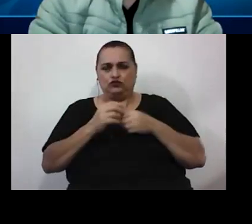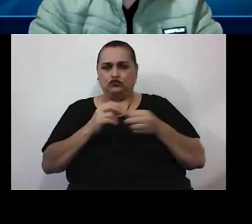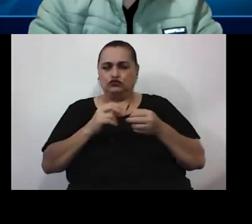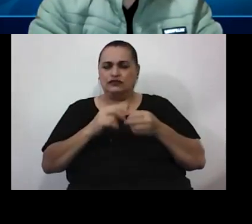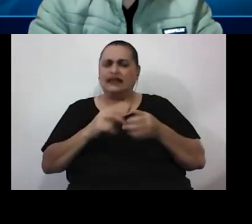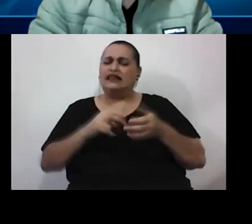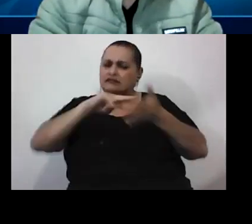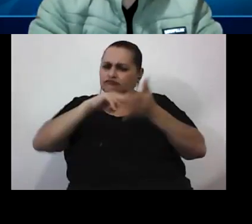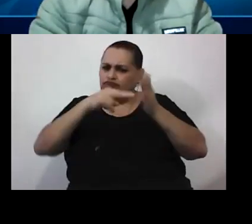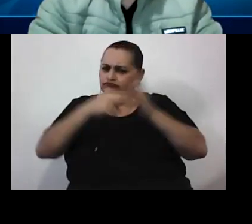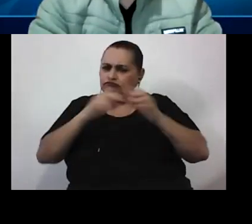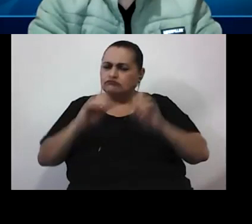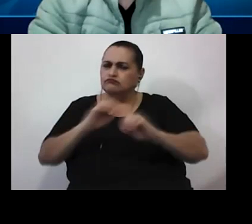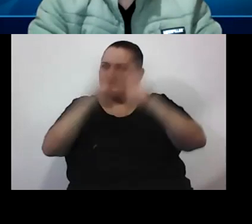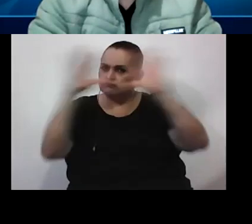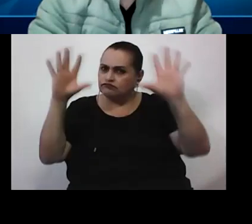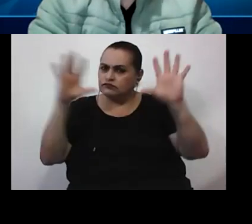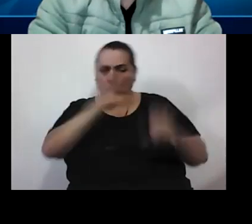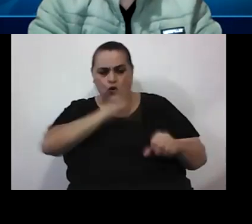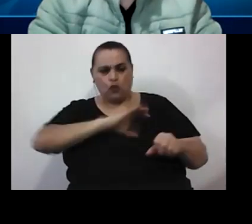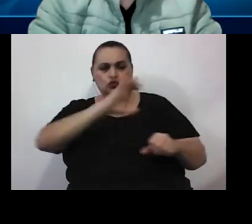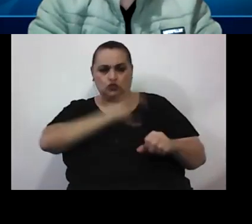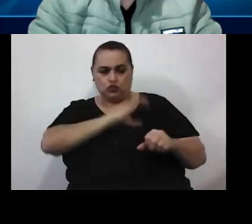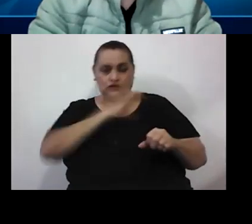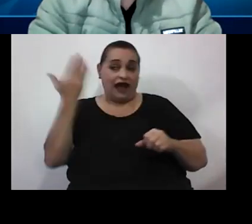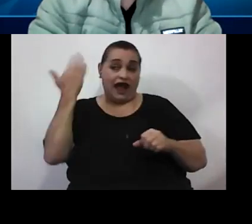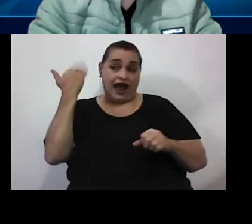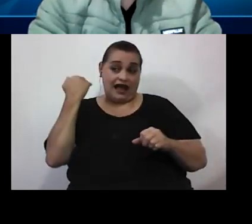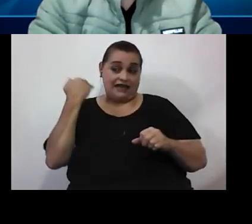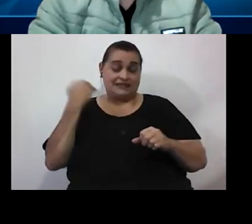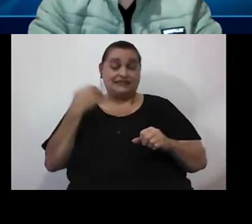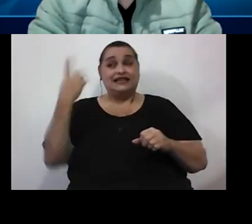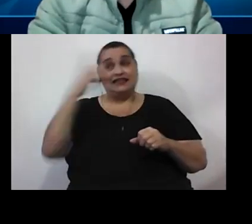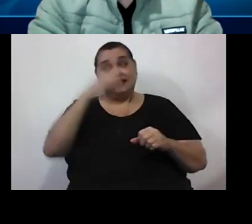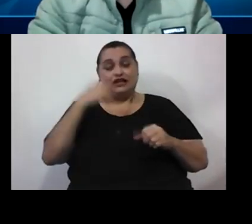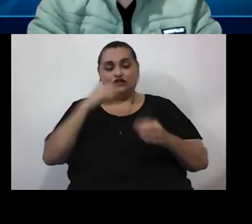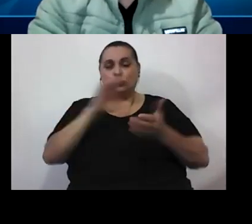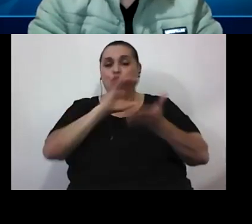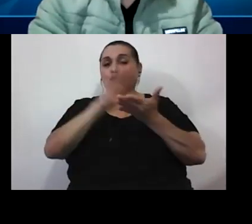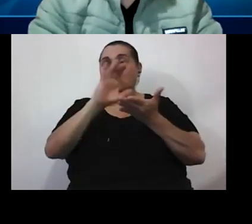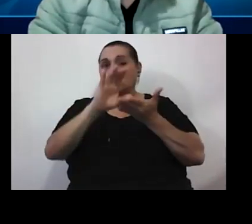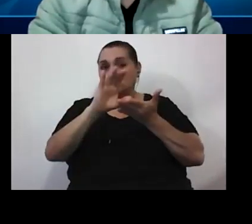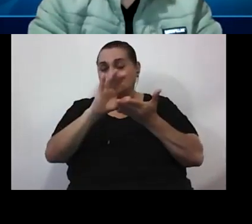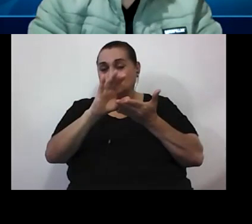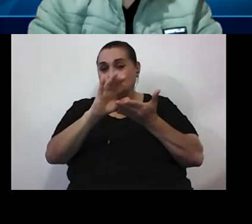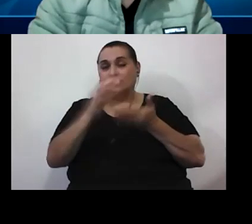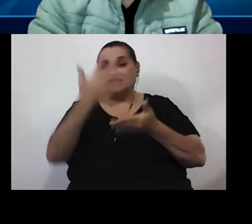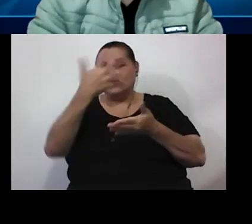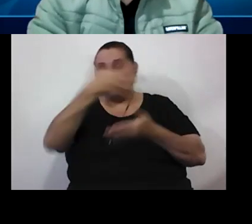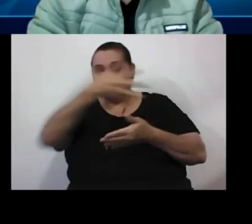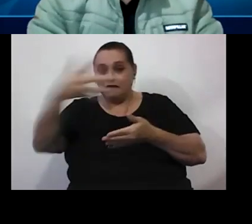comportamiento. Hace unos días estuve dando un curso de disciplina positiva a unas familias, fueron 5 semanas de